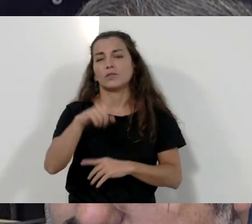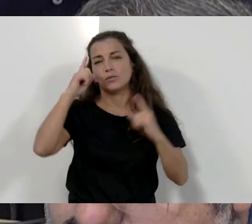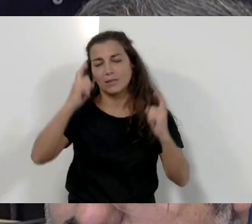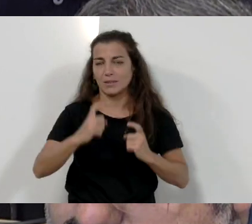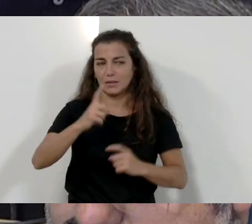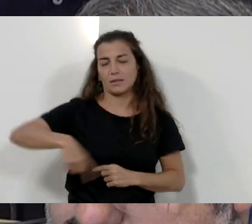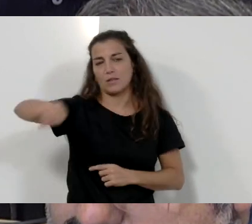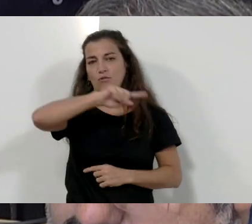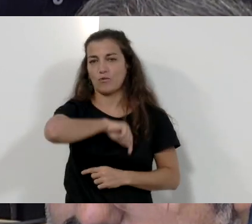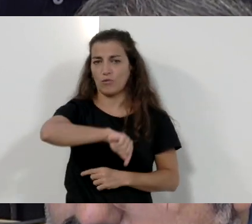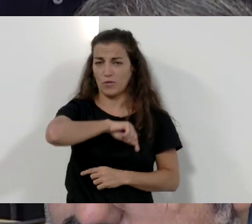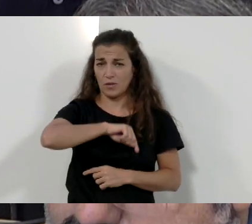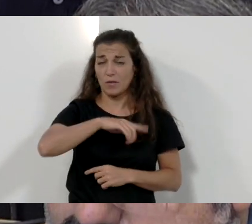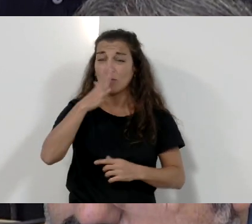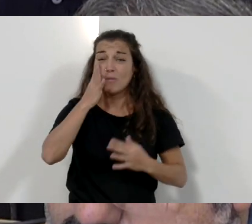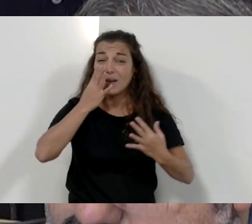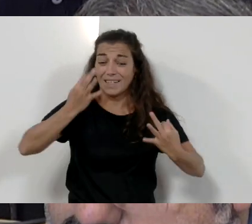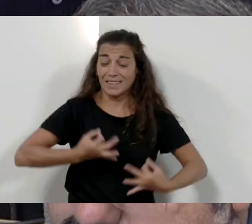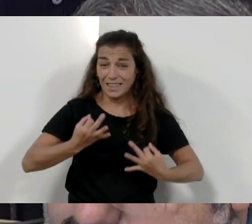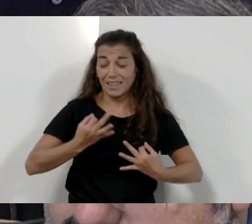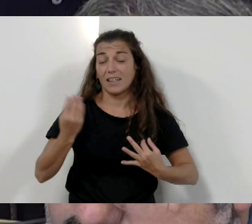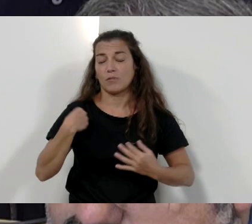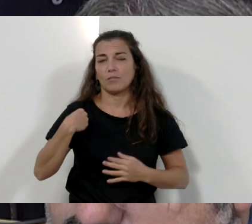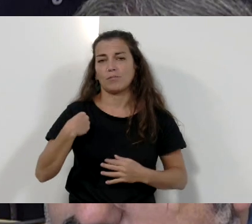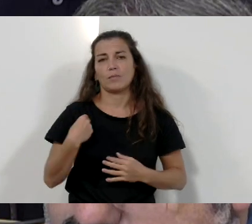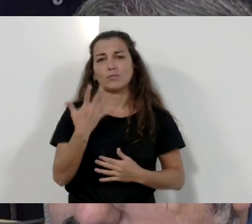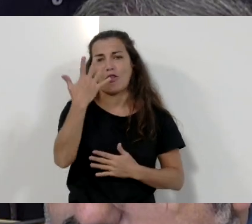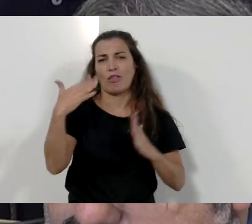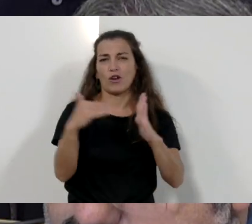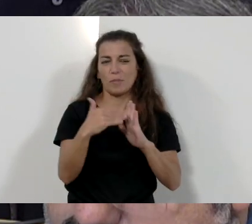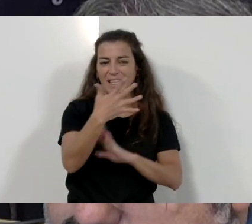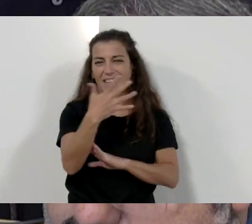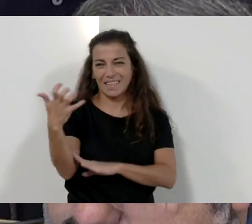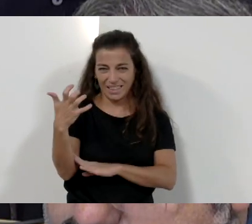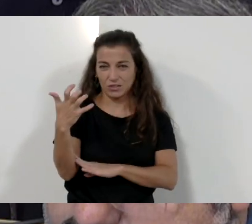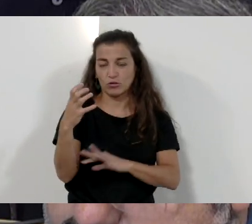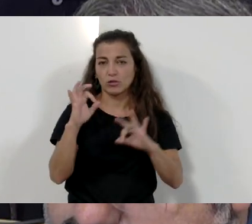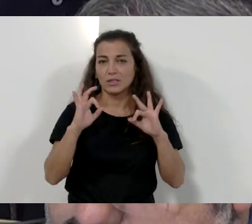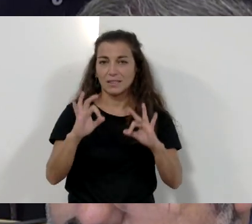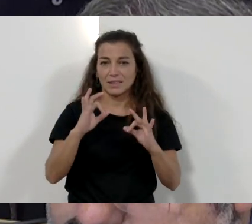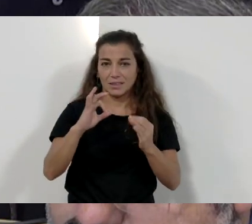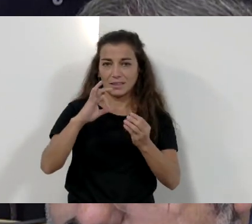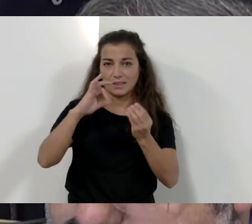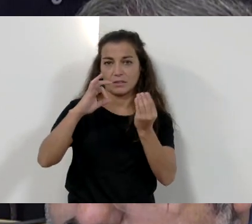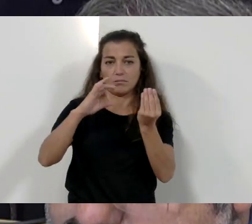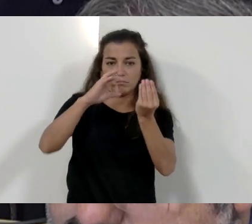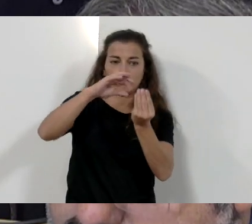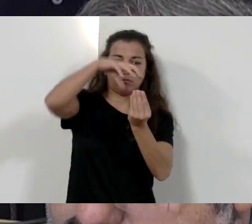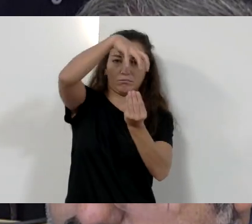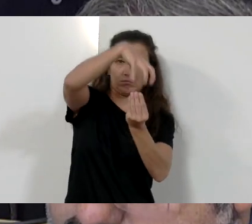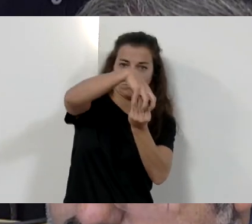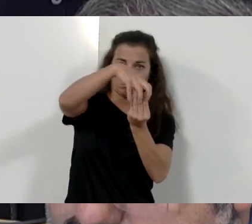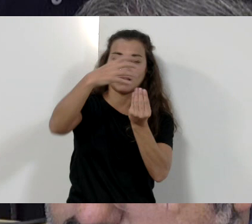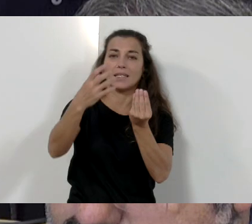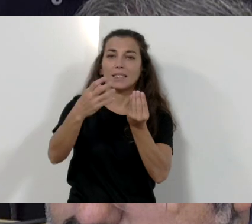hemos repartido 5.500 capuchones para la acera y bueno, no siempre se usan de